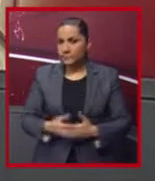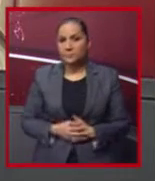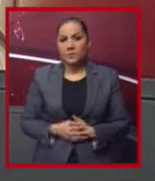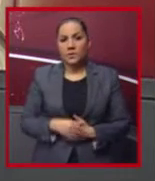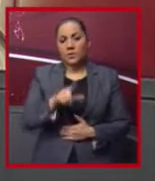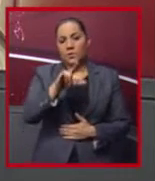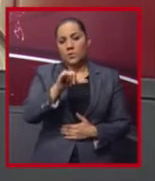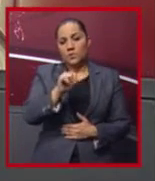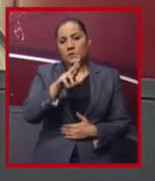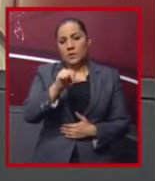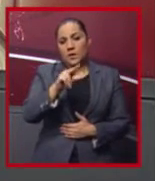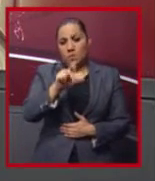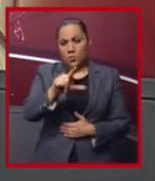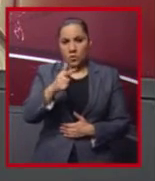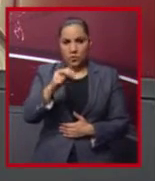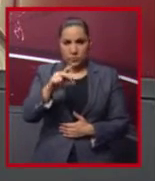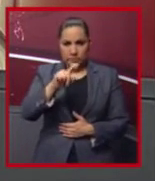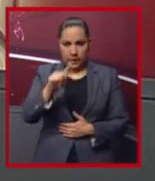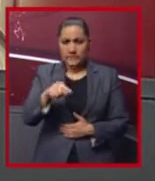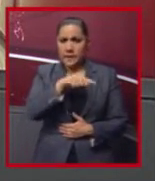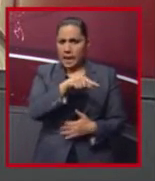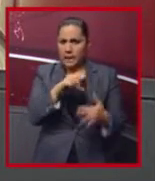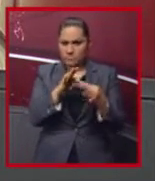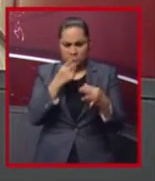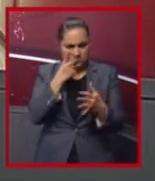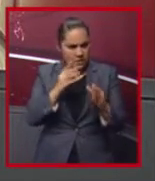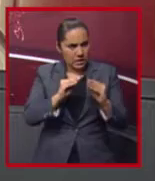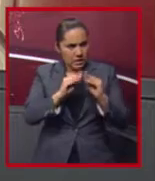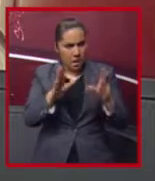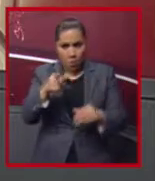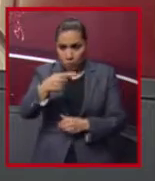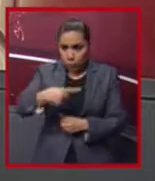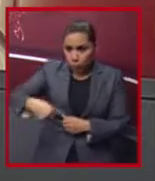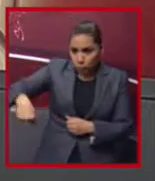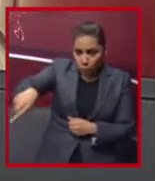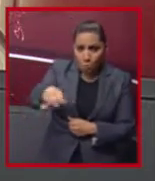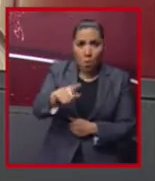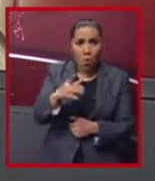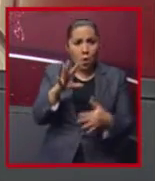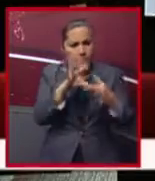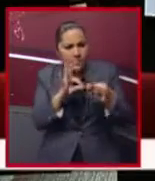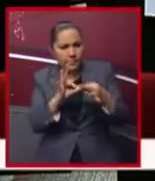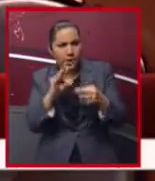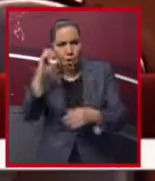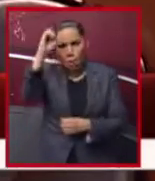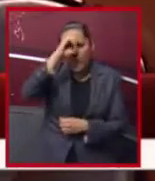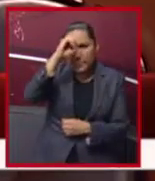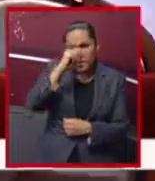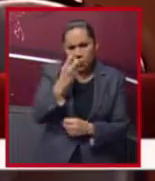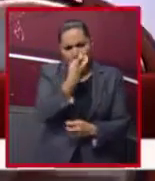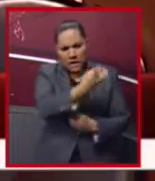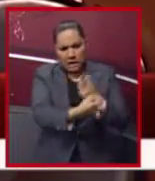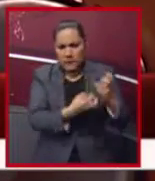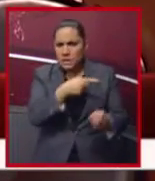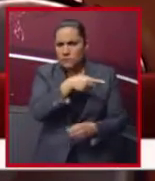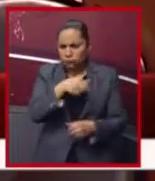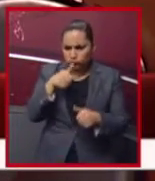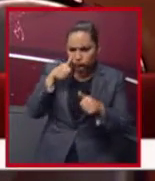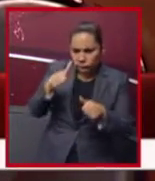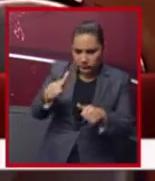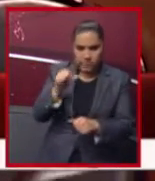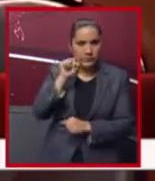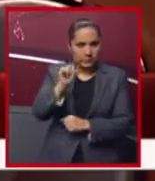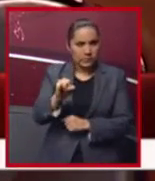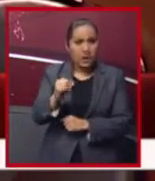Y Luis Raúl González Pérez dijo que siempre ha sido receptivo a las críticas. Señaló no ser omiso a lo que sucede